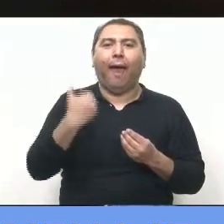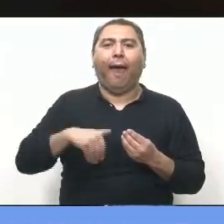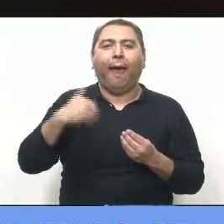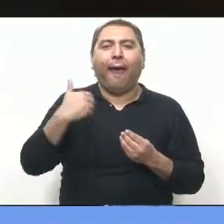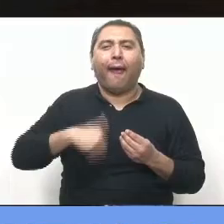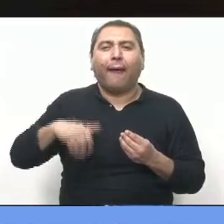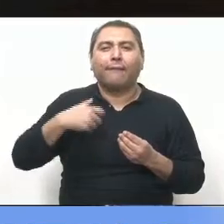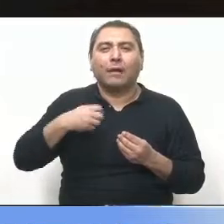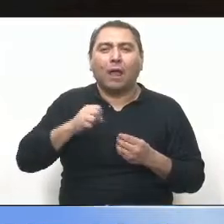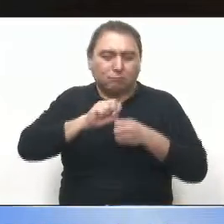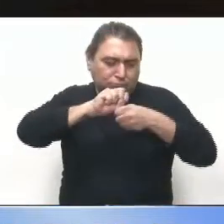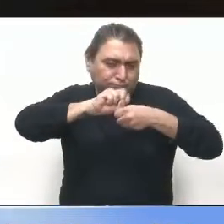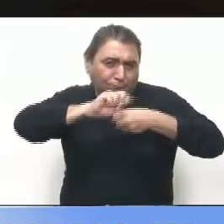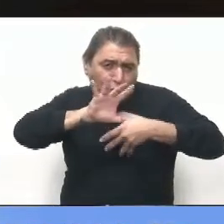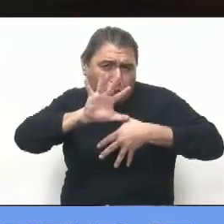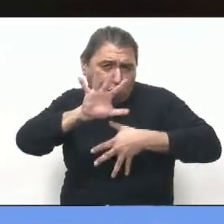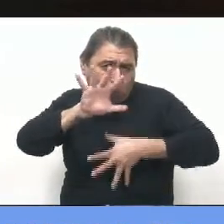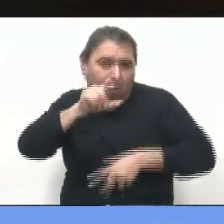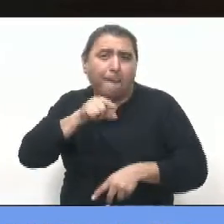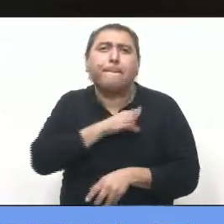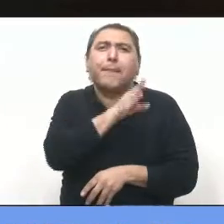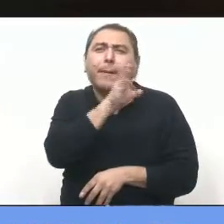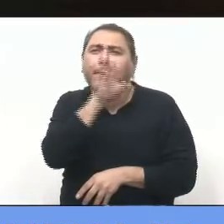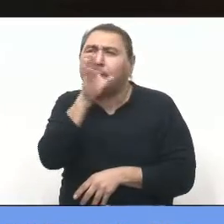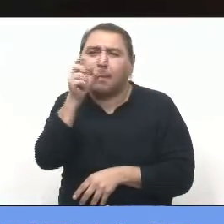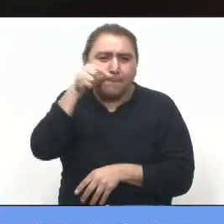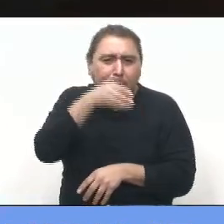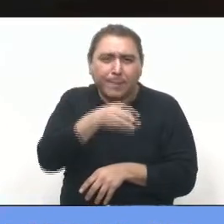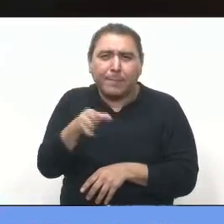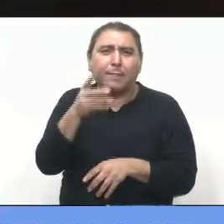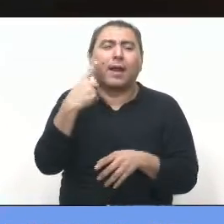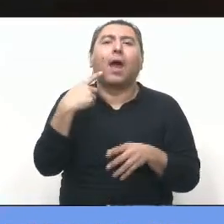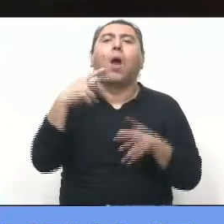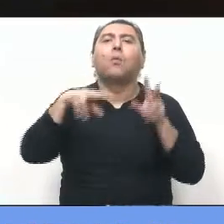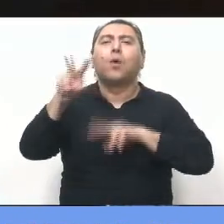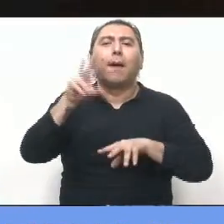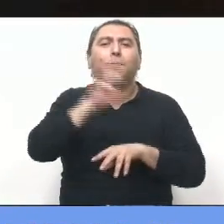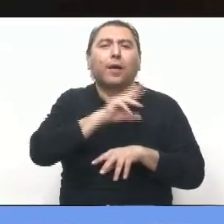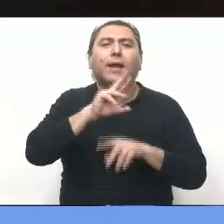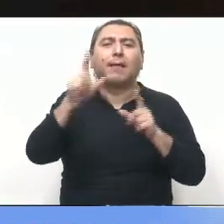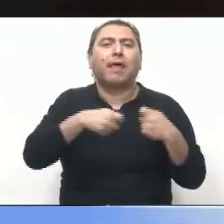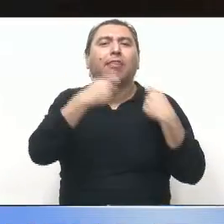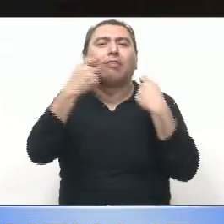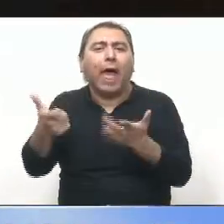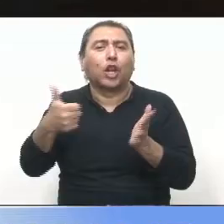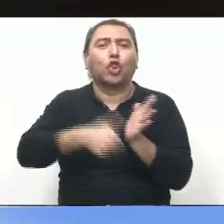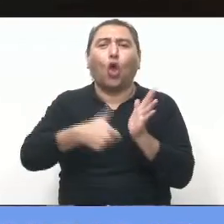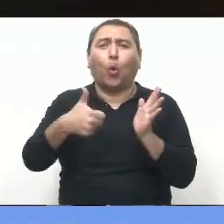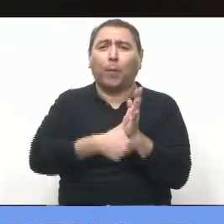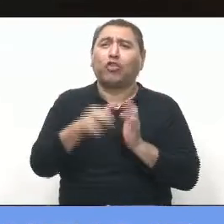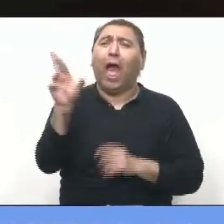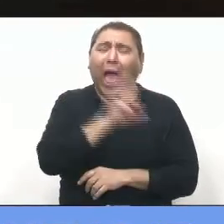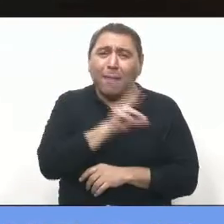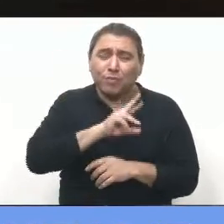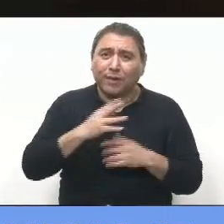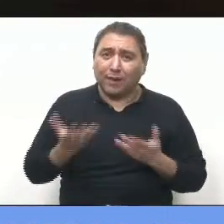para identificar a las mujeres, para documentar a las mujeres. Ahora, estas cosas no